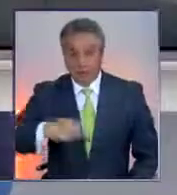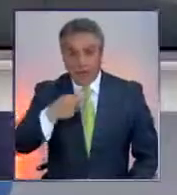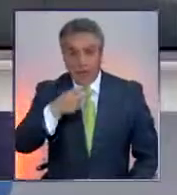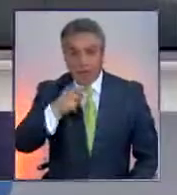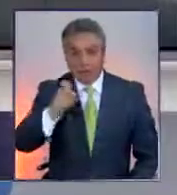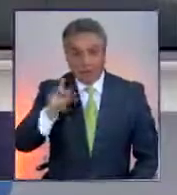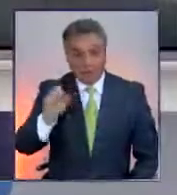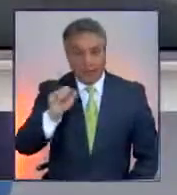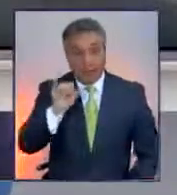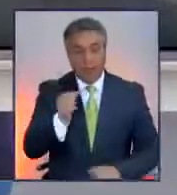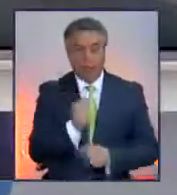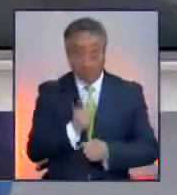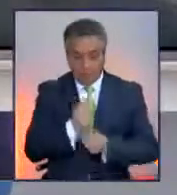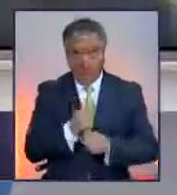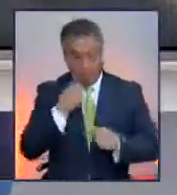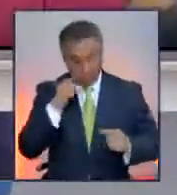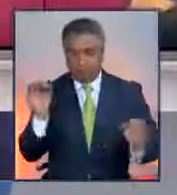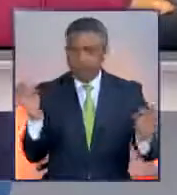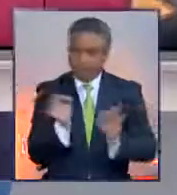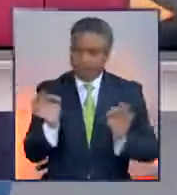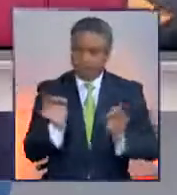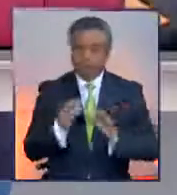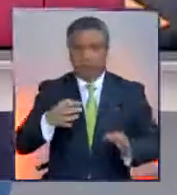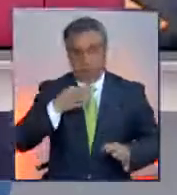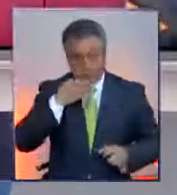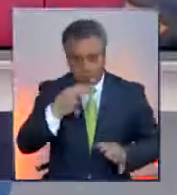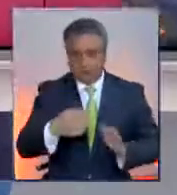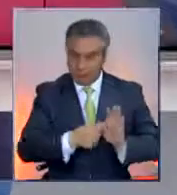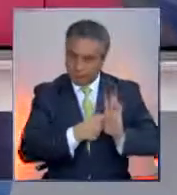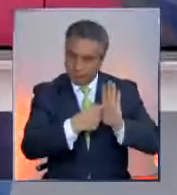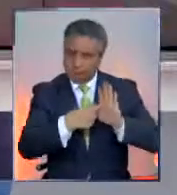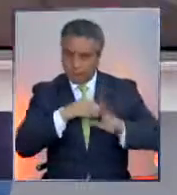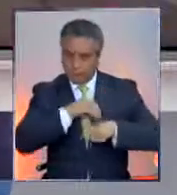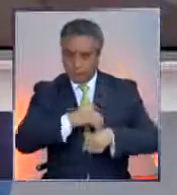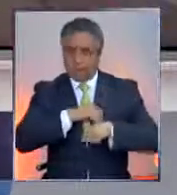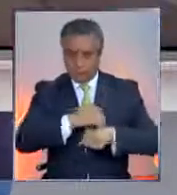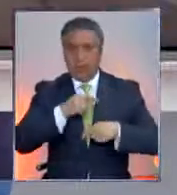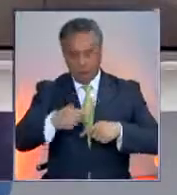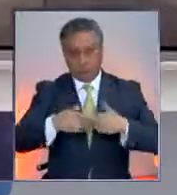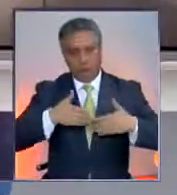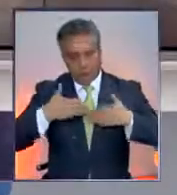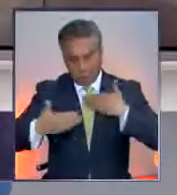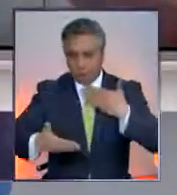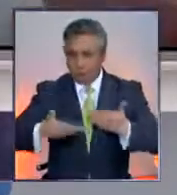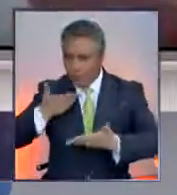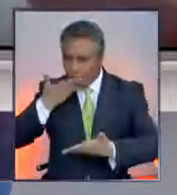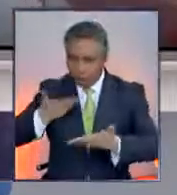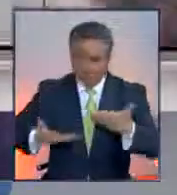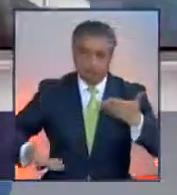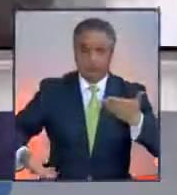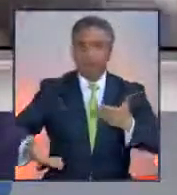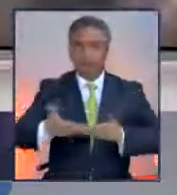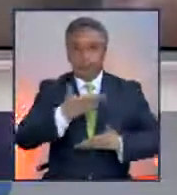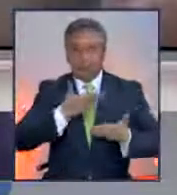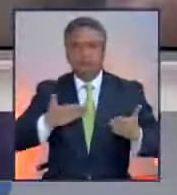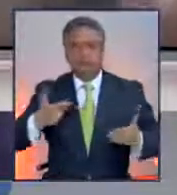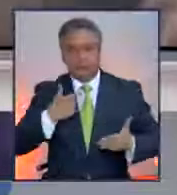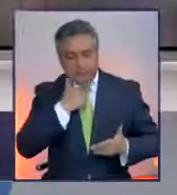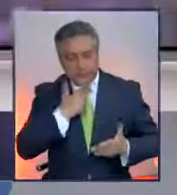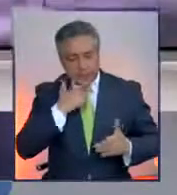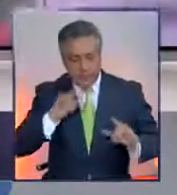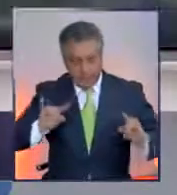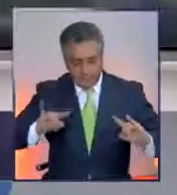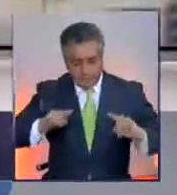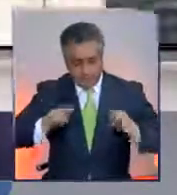parte, ya que insistieron que a partir de los anuncios vendrá un proceso de diálogo para construir un acuerdo. Por lo